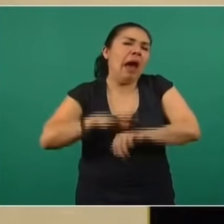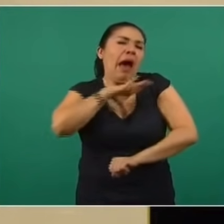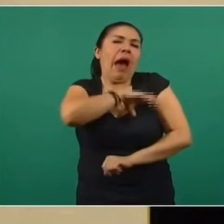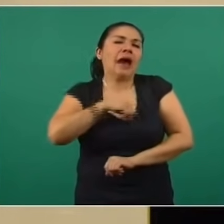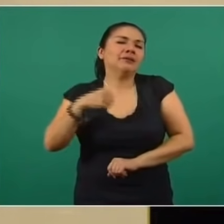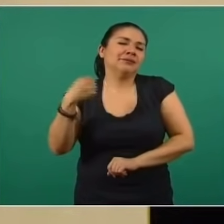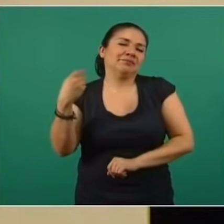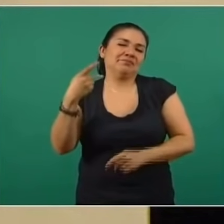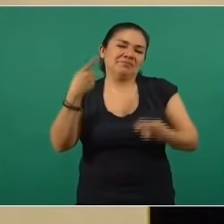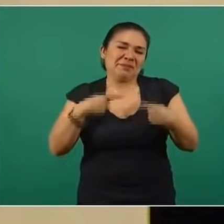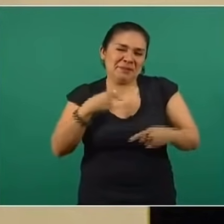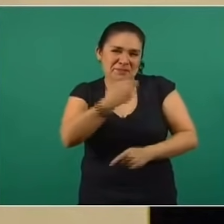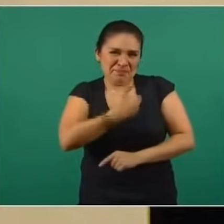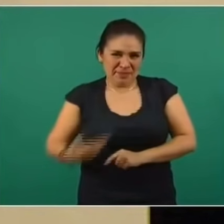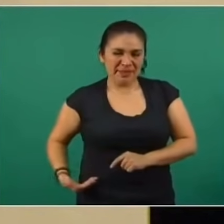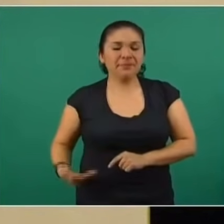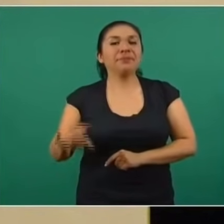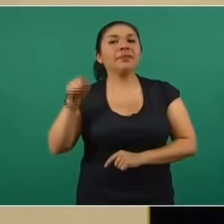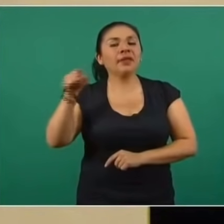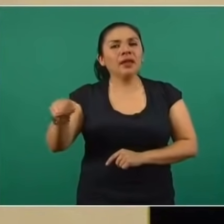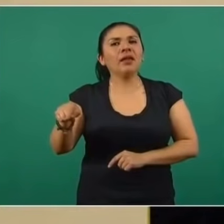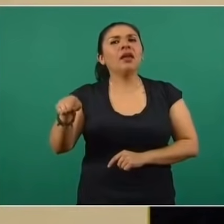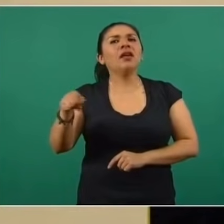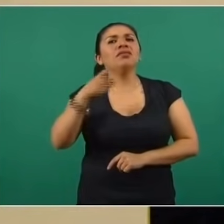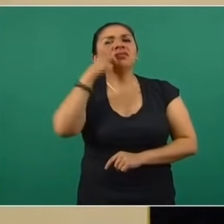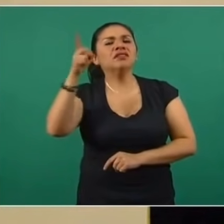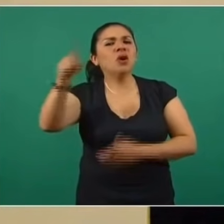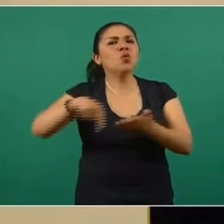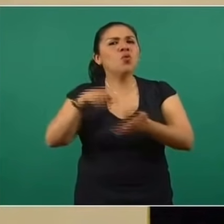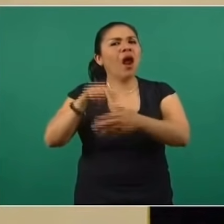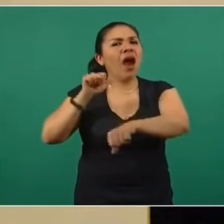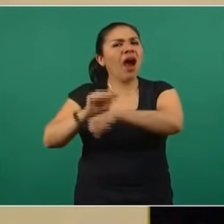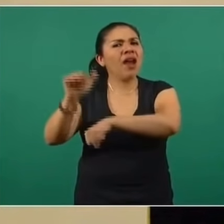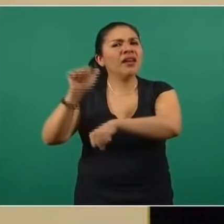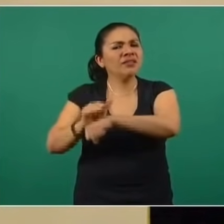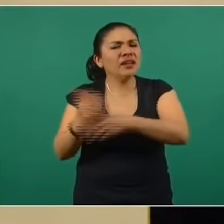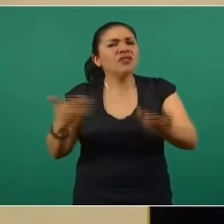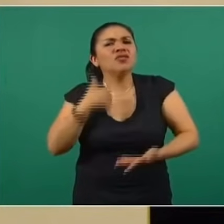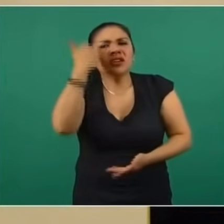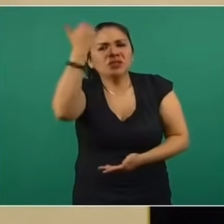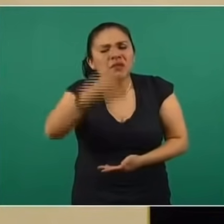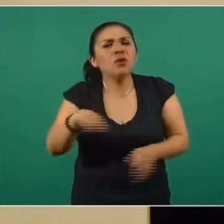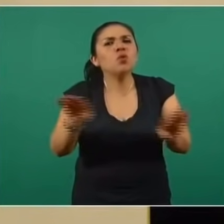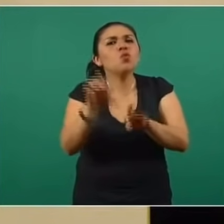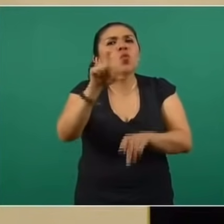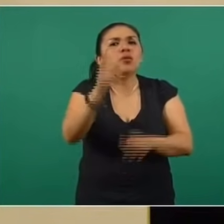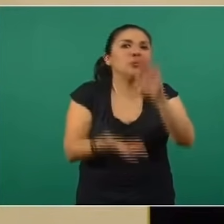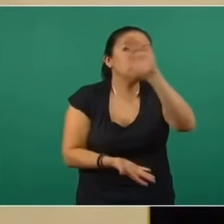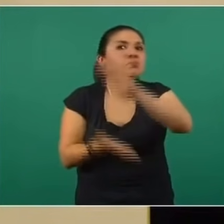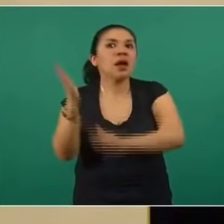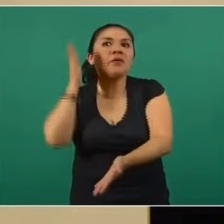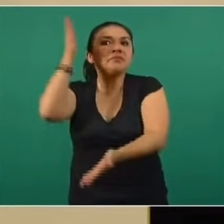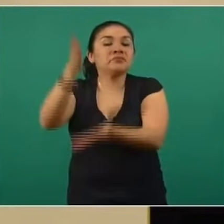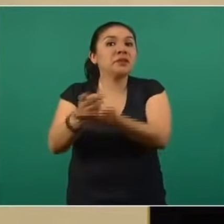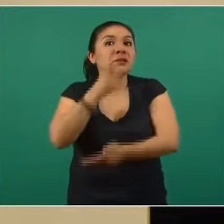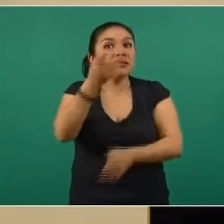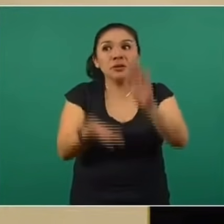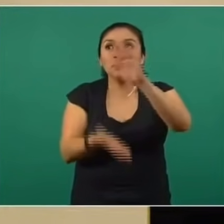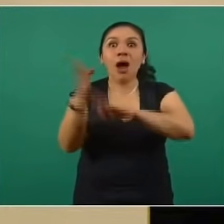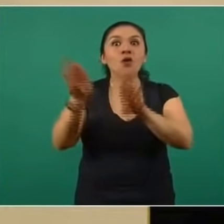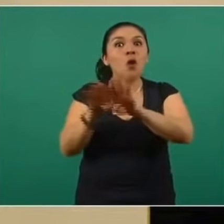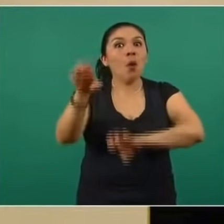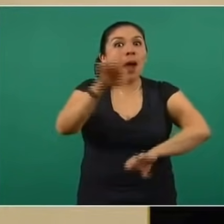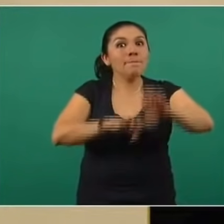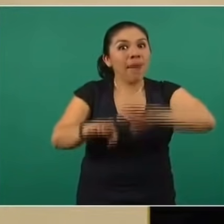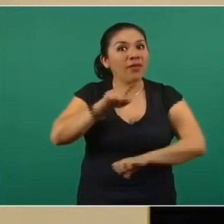presidente, pues lo acaba de ya colocar en Argentina, entonces queríamos saber ya cuándo empieza a hacer las maletas, que lo están mandando como embajador,